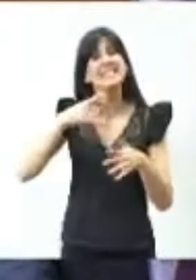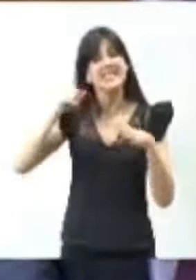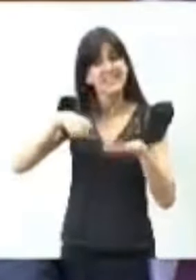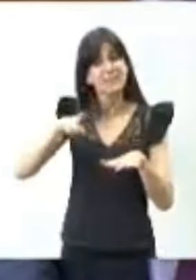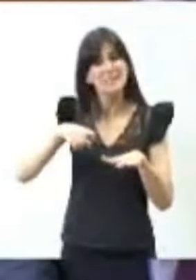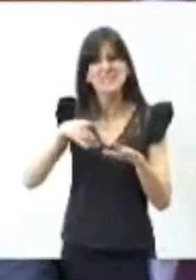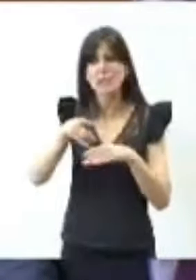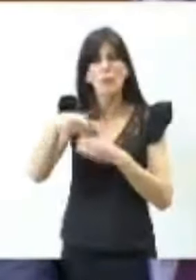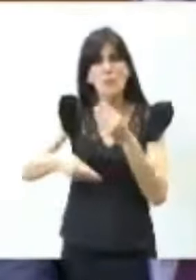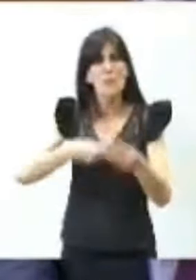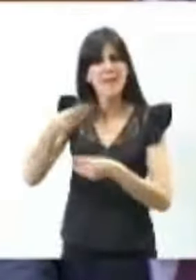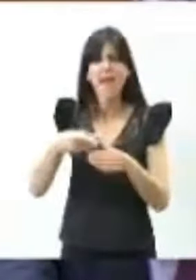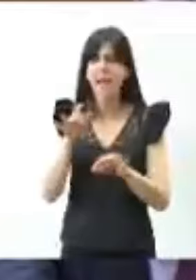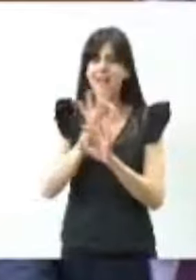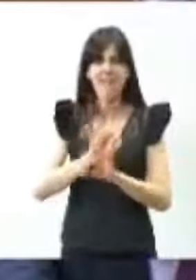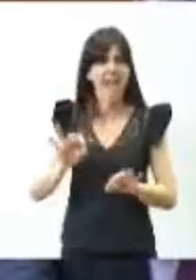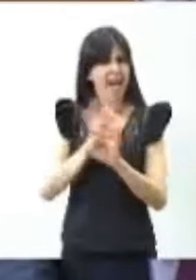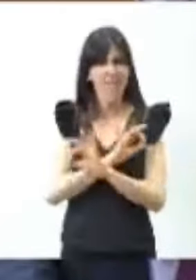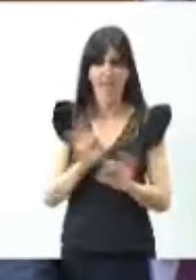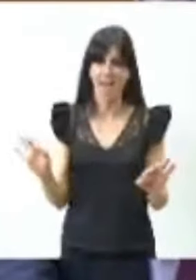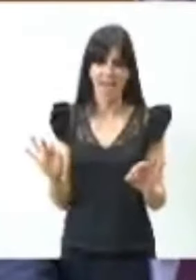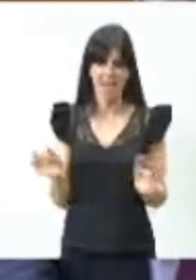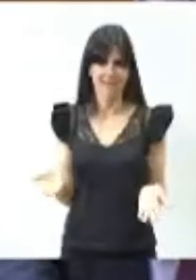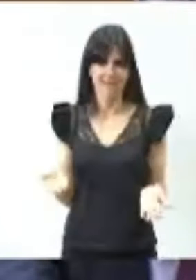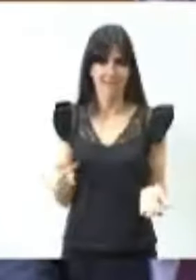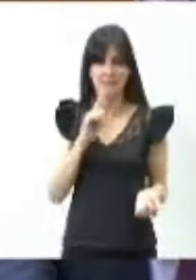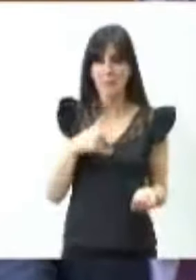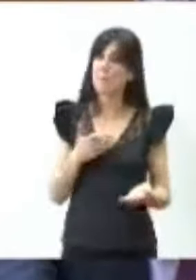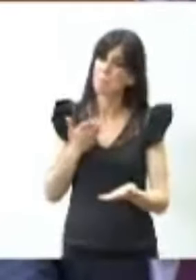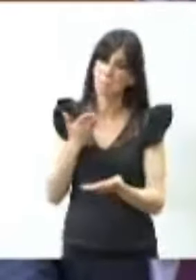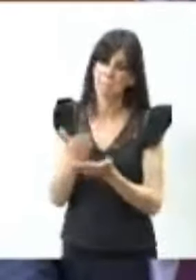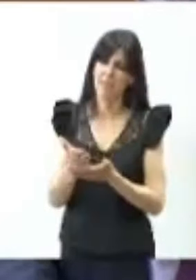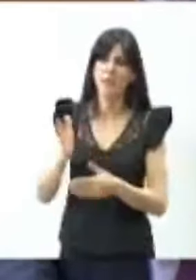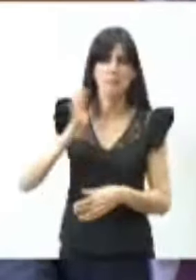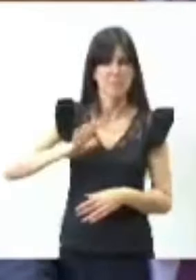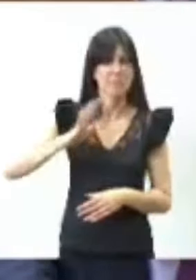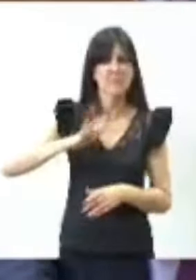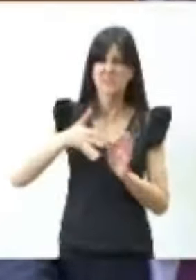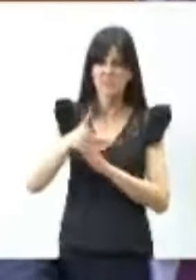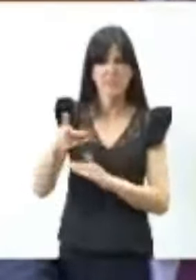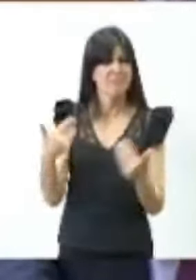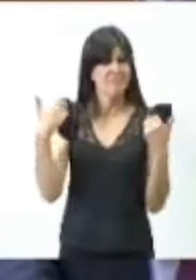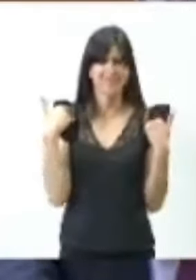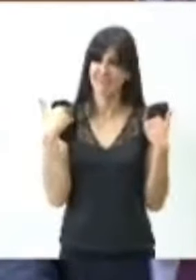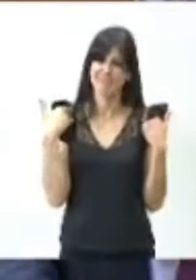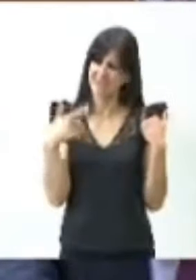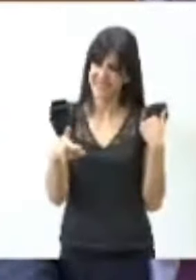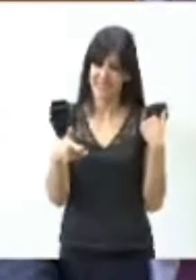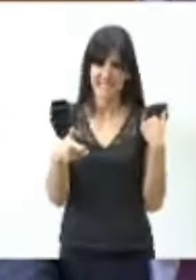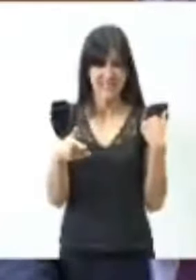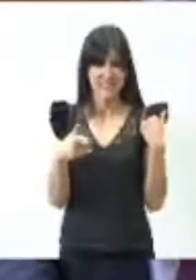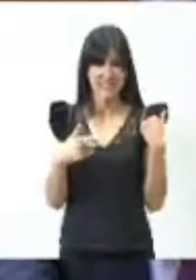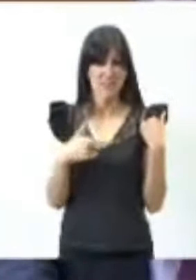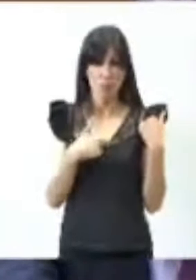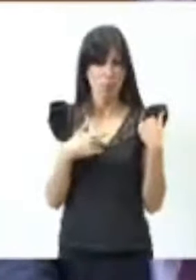En seis meses no ha hecho absolutamente nada. Así que le pido que se aparte del cargo, porque desde luego